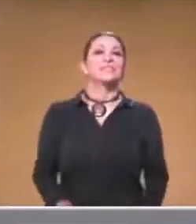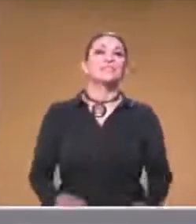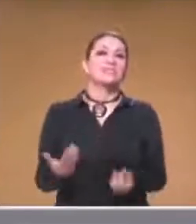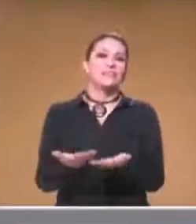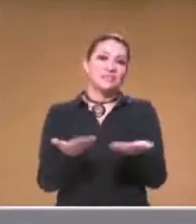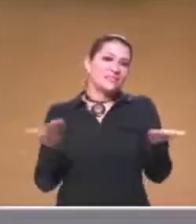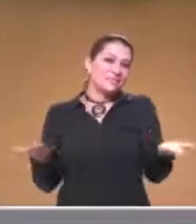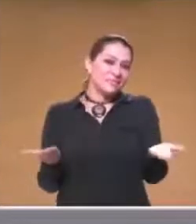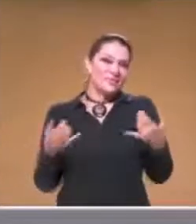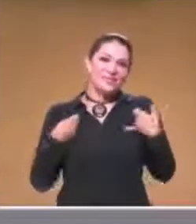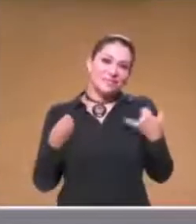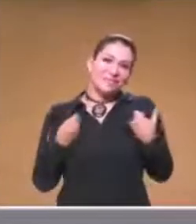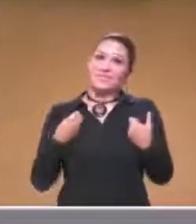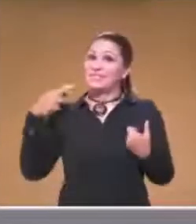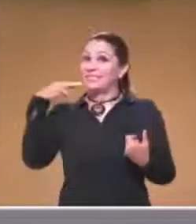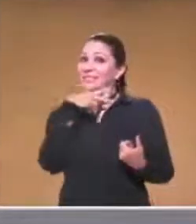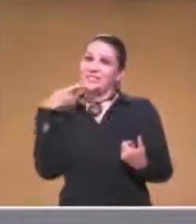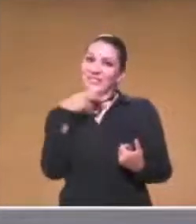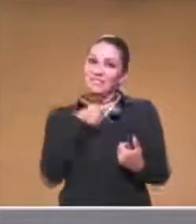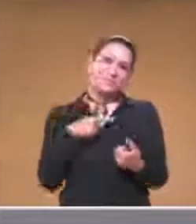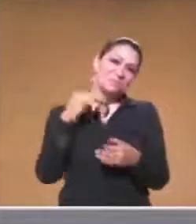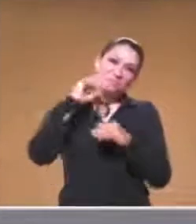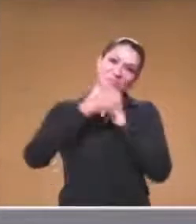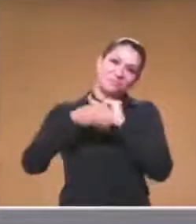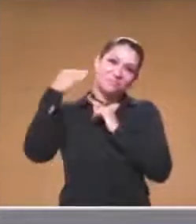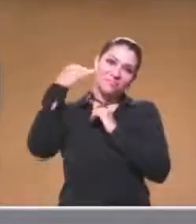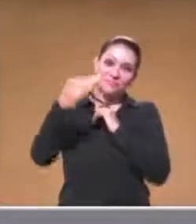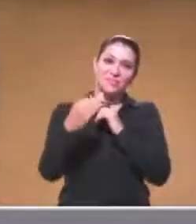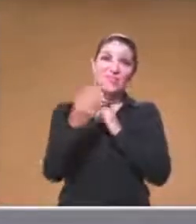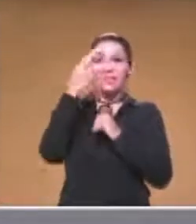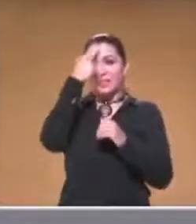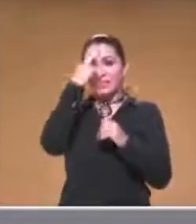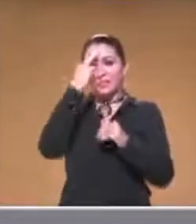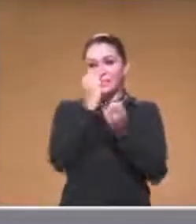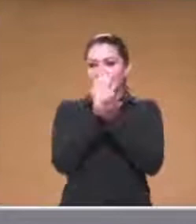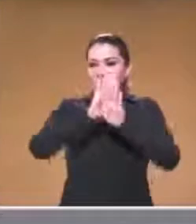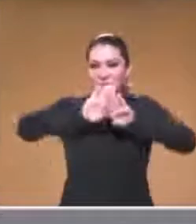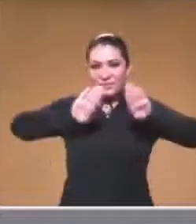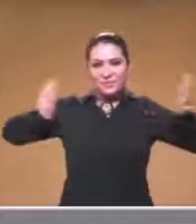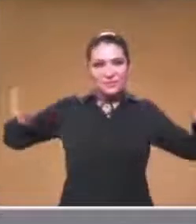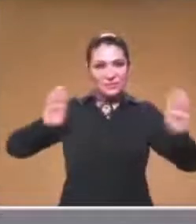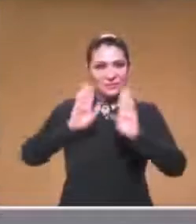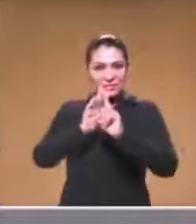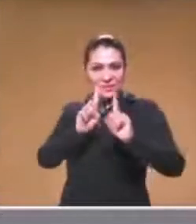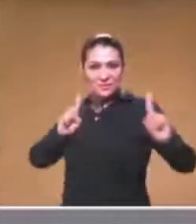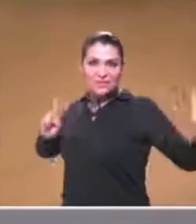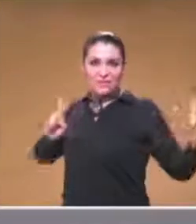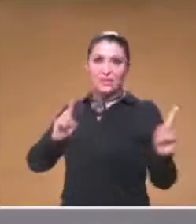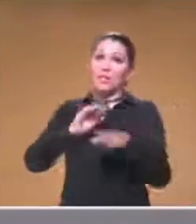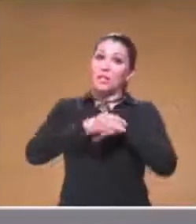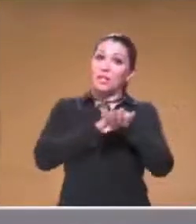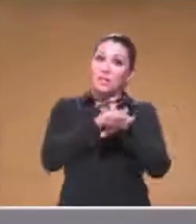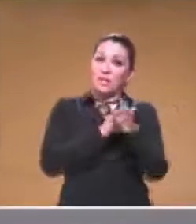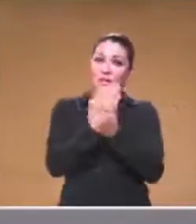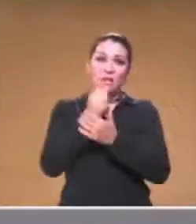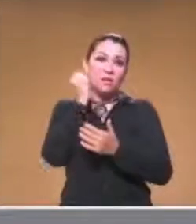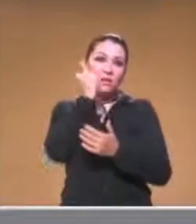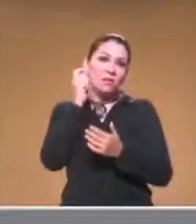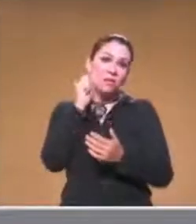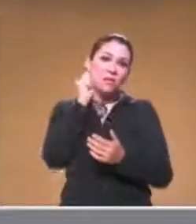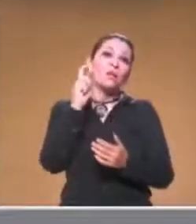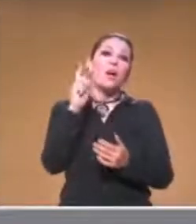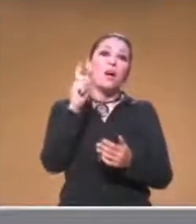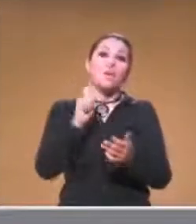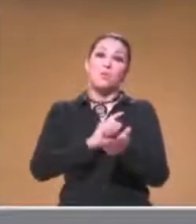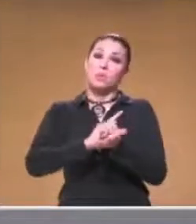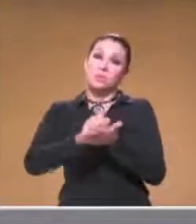chicos, como el tiempo apremia, recuerden, sana distancia, lavarse bien sus manos, cuidarse mucho,